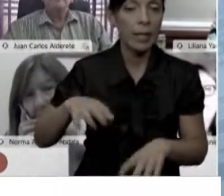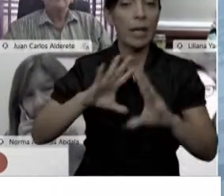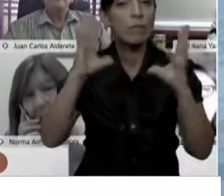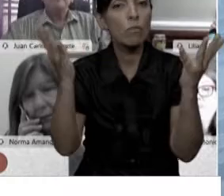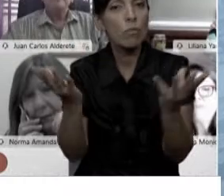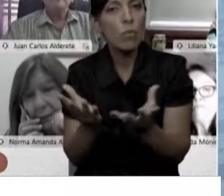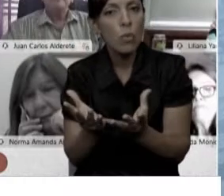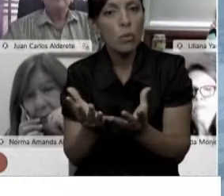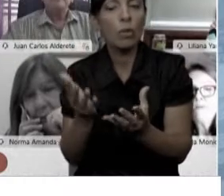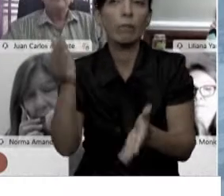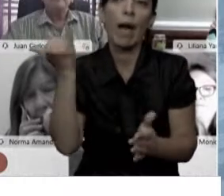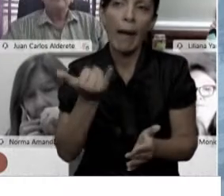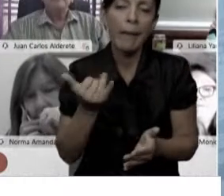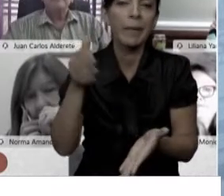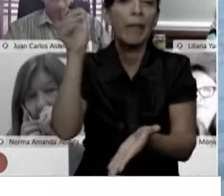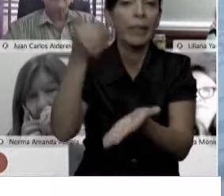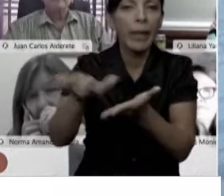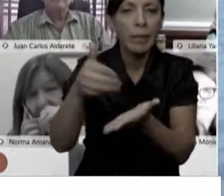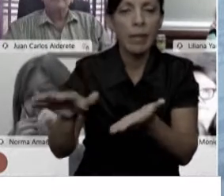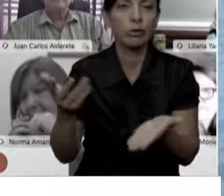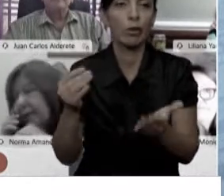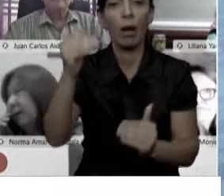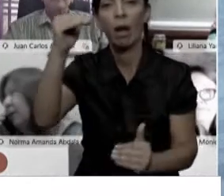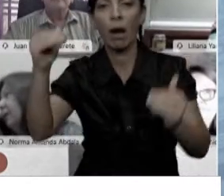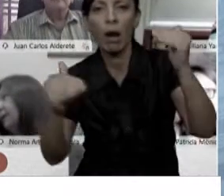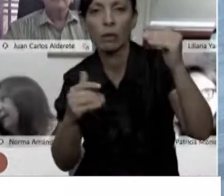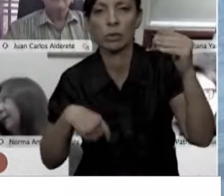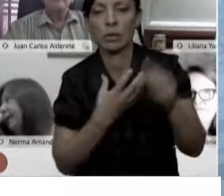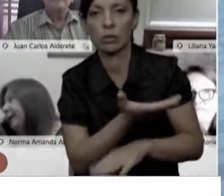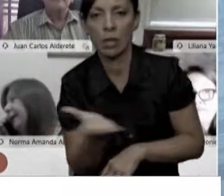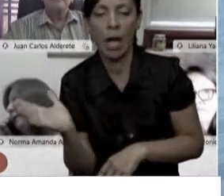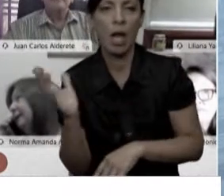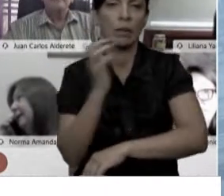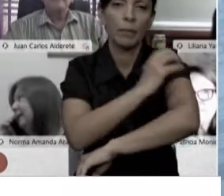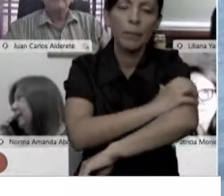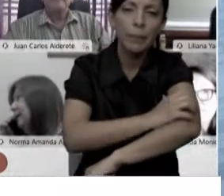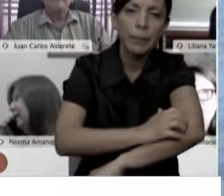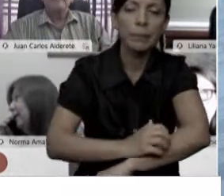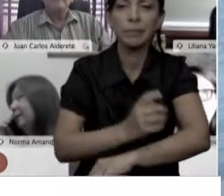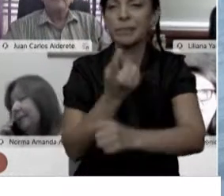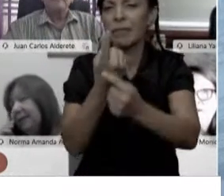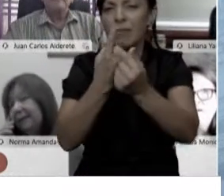la discriminación, la injusticia social, la